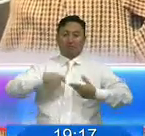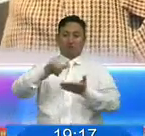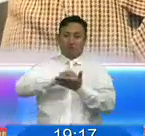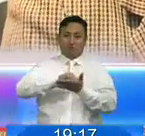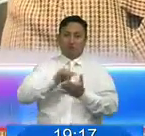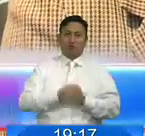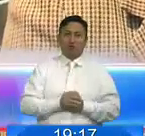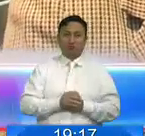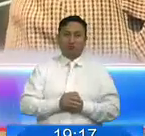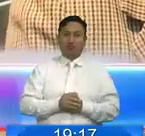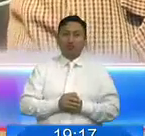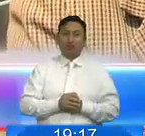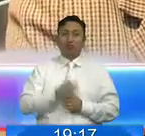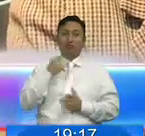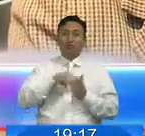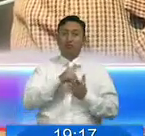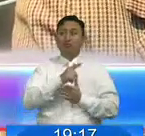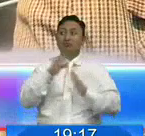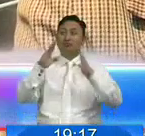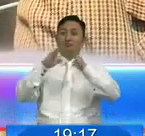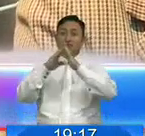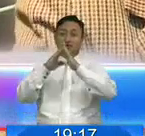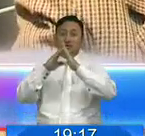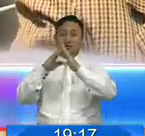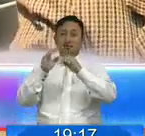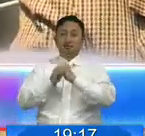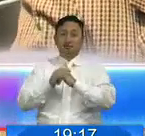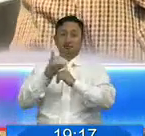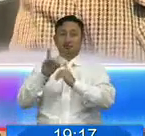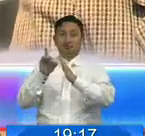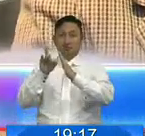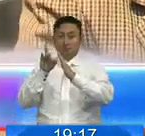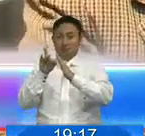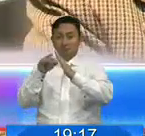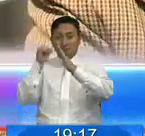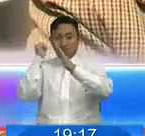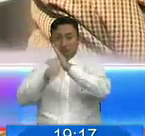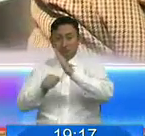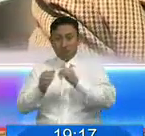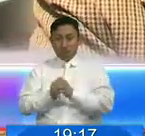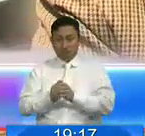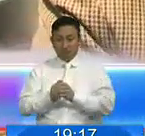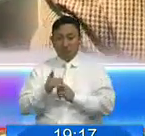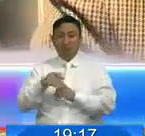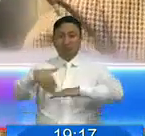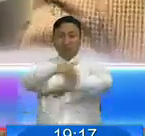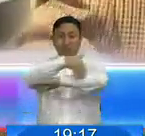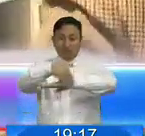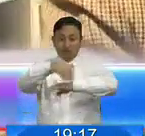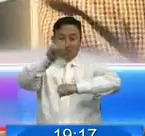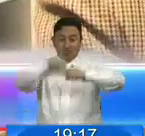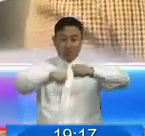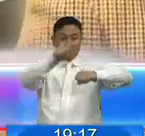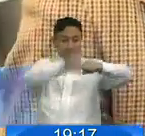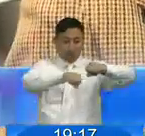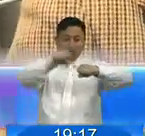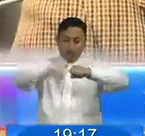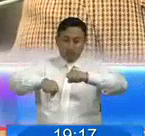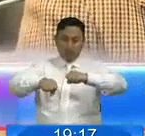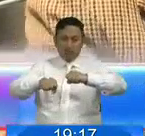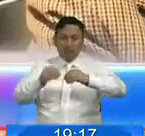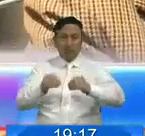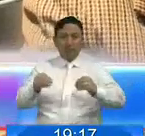síndrome del vidrio roto. Si usted tiene una casa con vidrio roto, después tiene una calle con el vidrio roto, después tiene una parroquia que aplica violencia, ¿qué es lo que